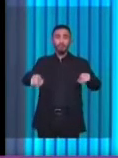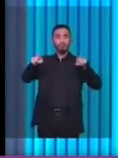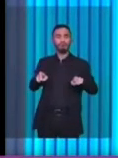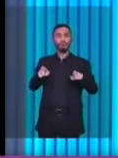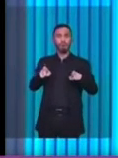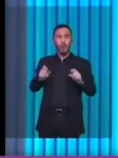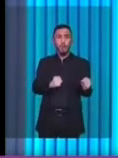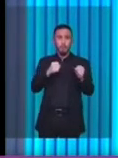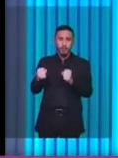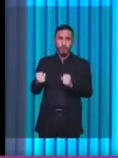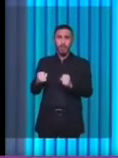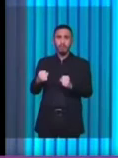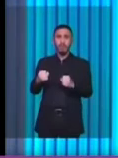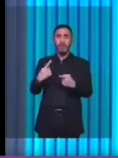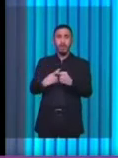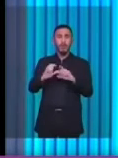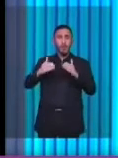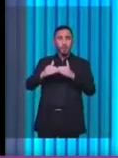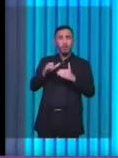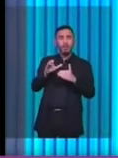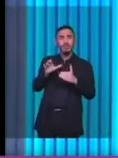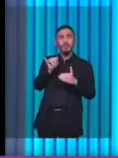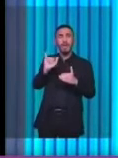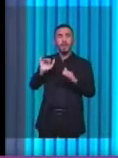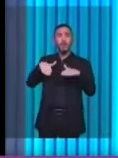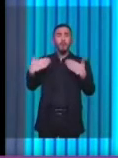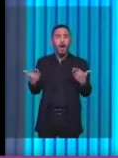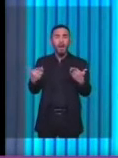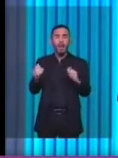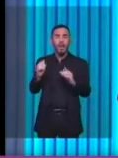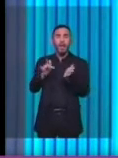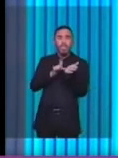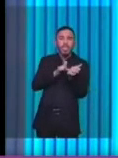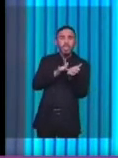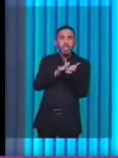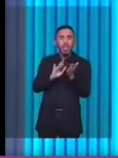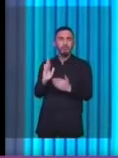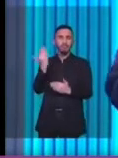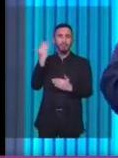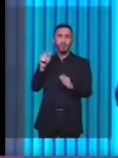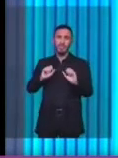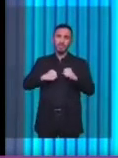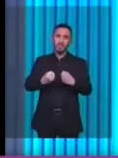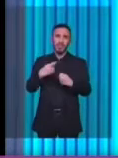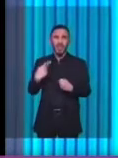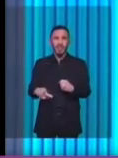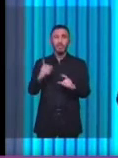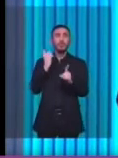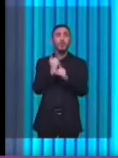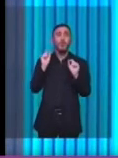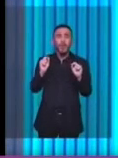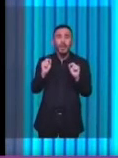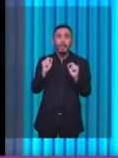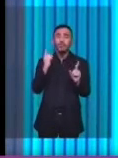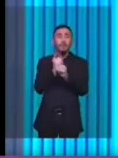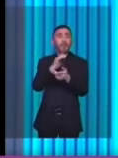hace minutos nada más, donde se habla de un 50% de positividad para Lula da Silva. Esto le daría una victoria